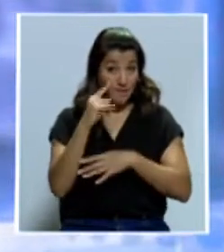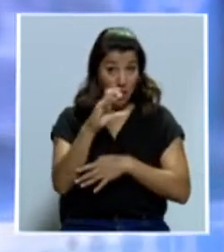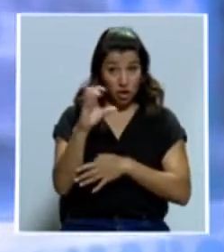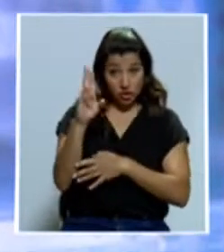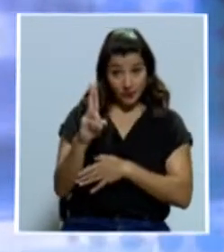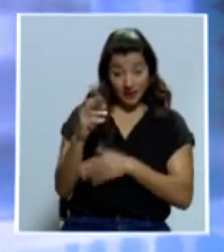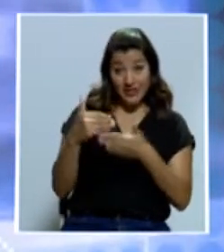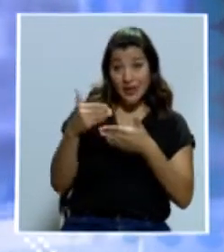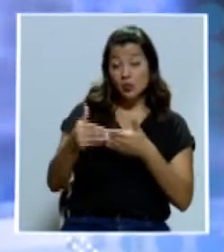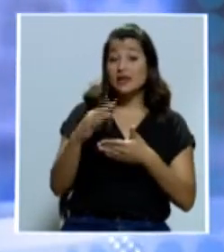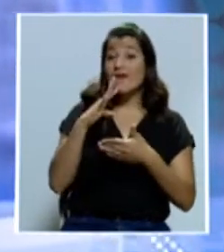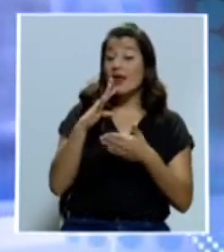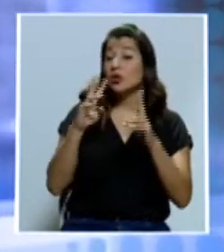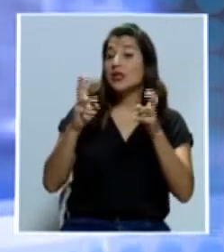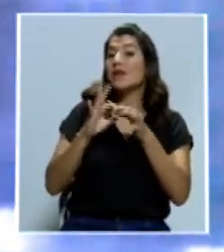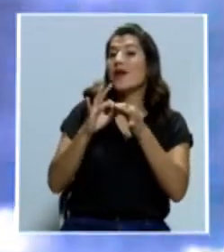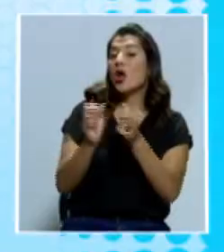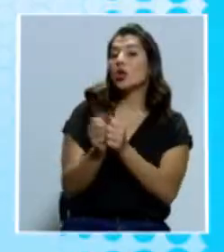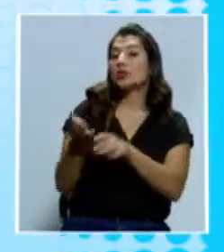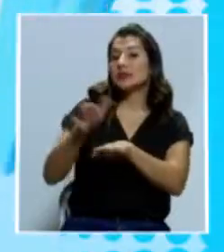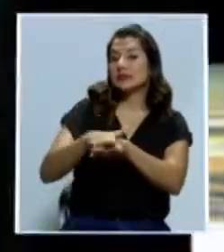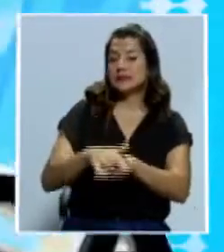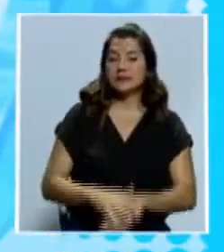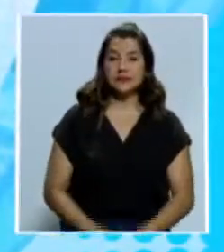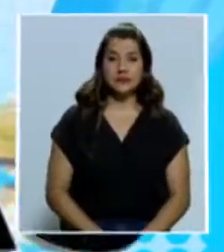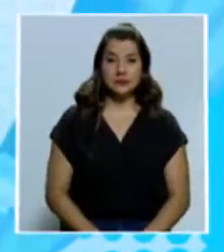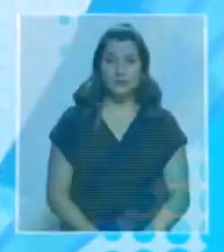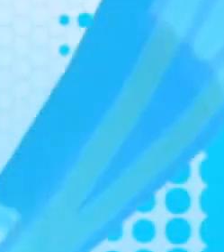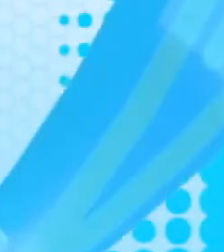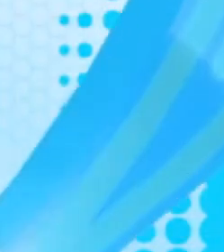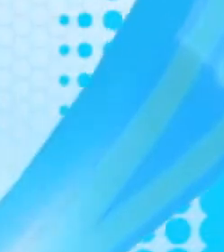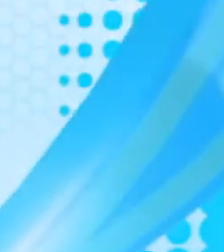Hablamos del tema con un experto.